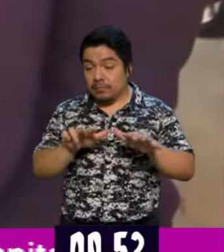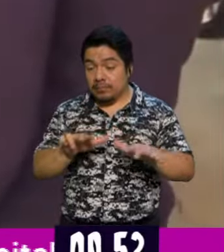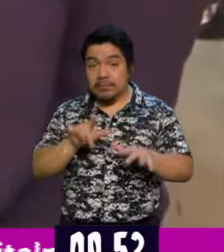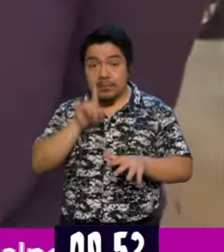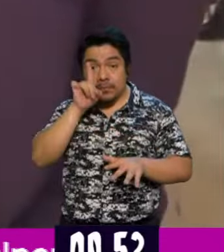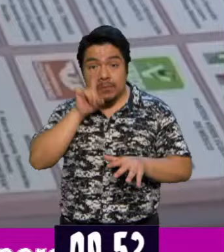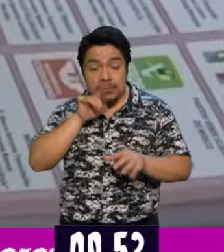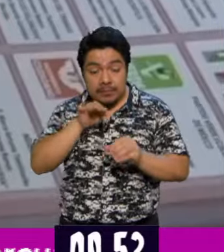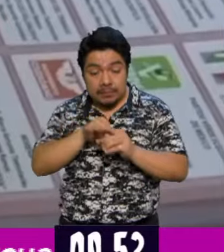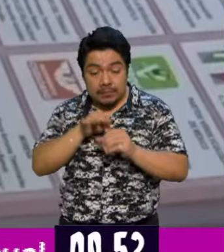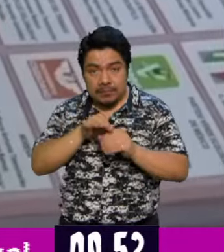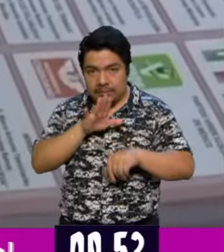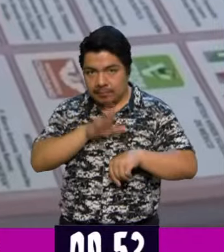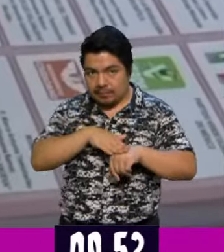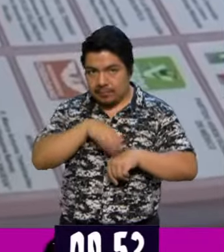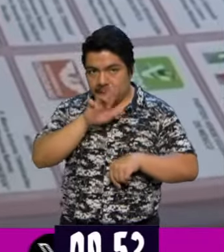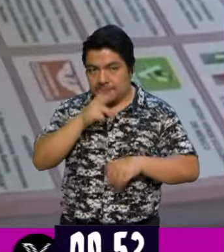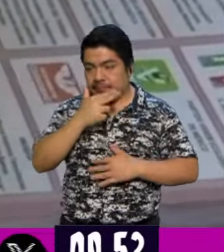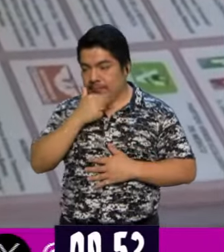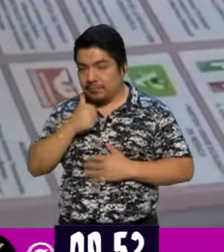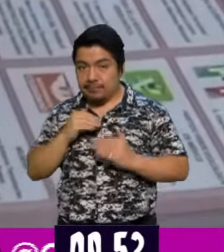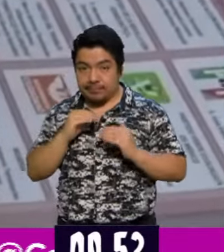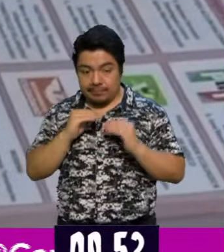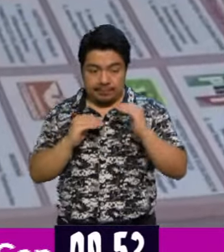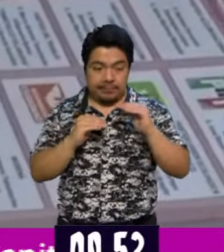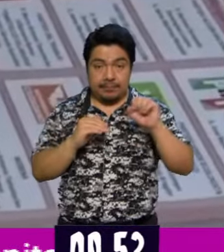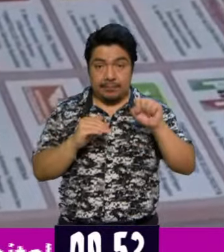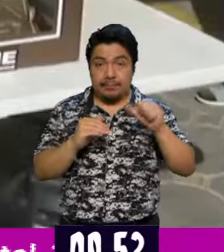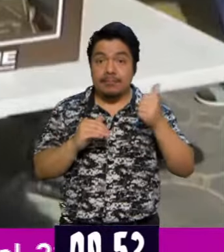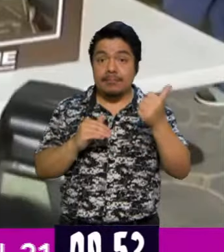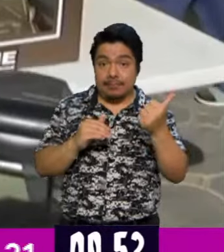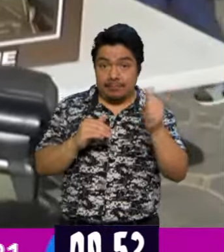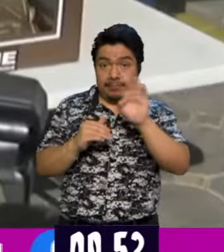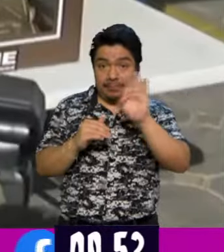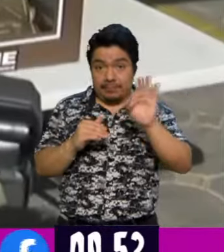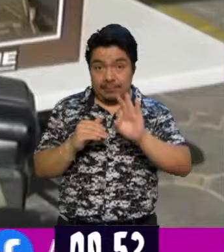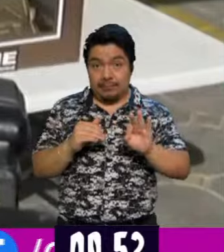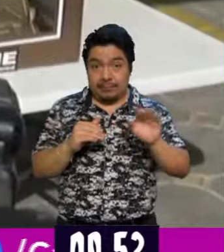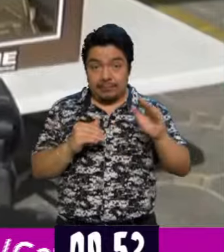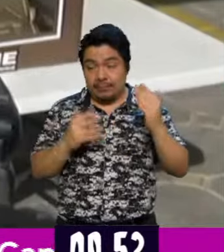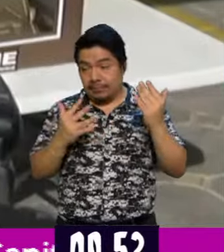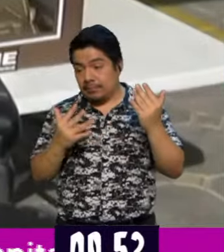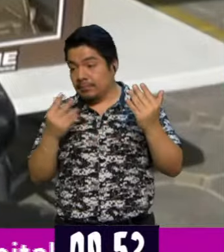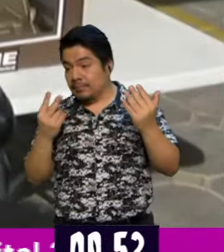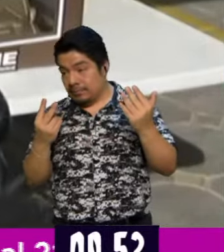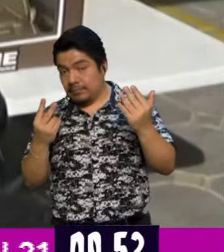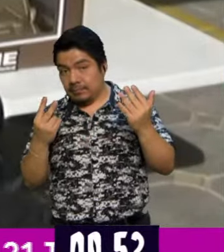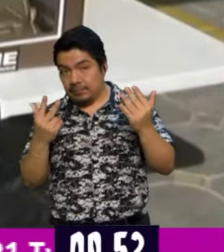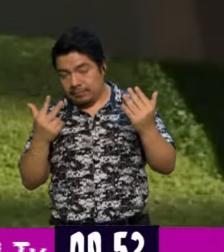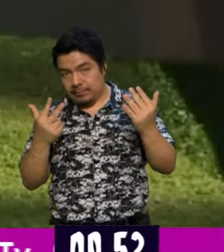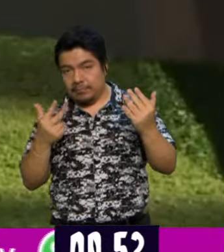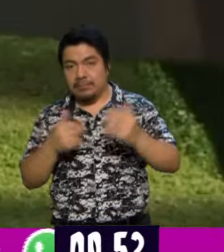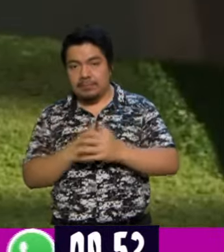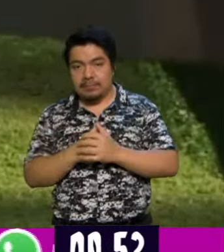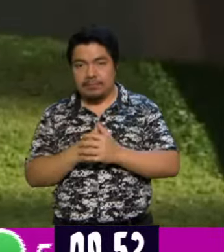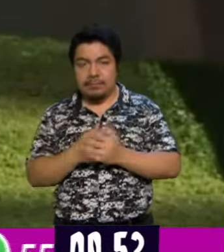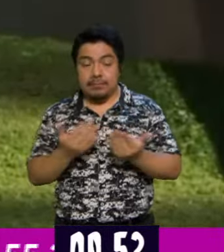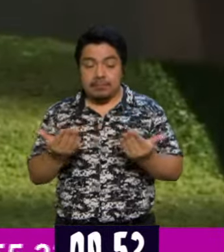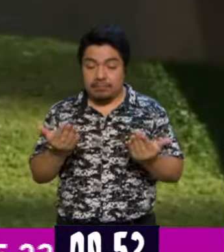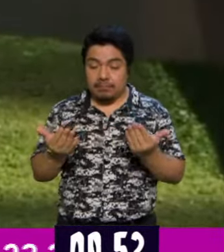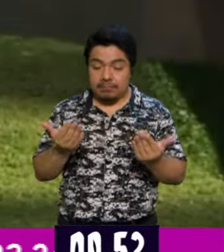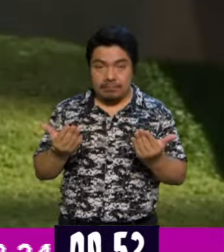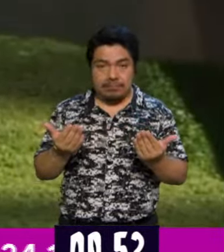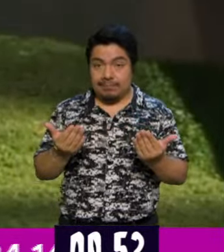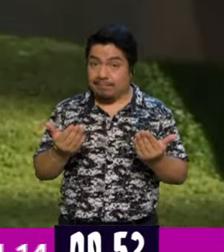mujeres votaron más que los hombres, el 66% de ellas sobre el 58% de ellos. Y la cifra no